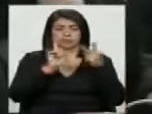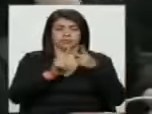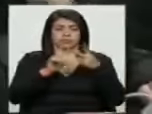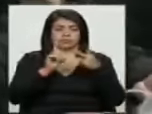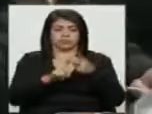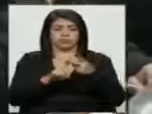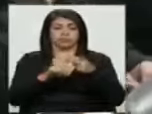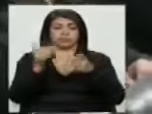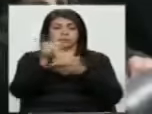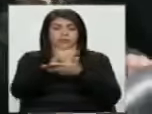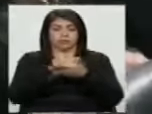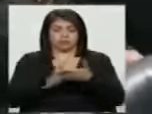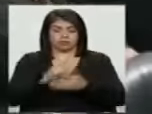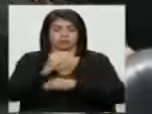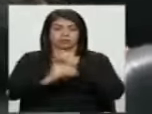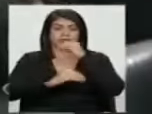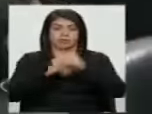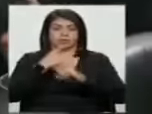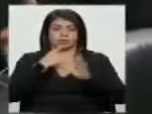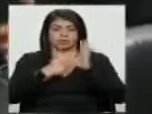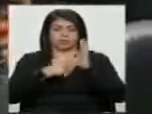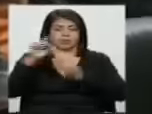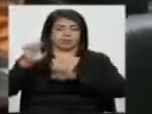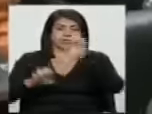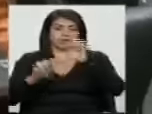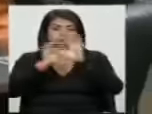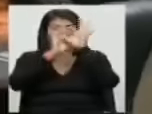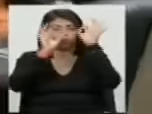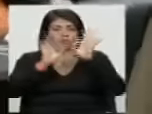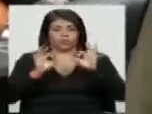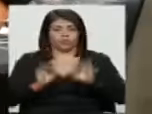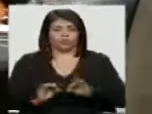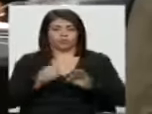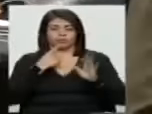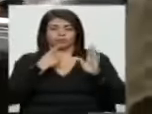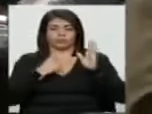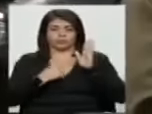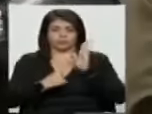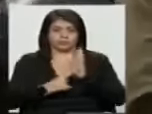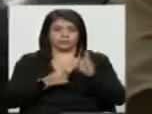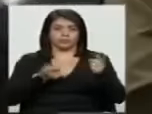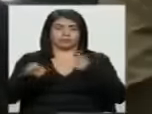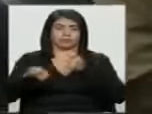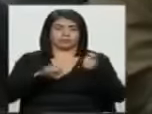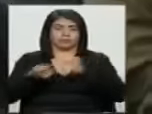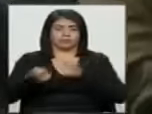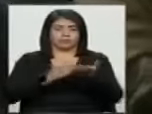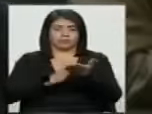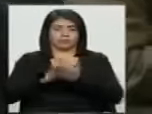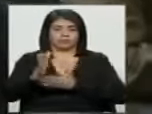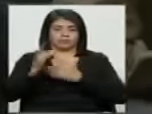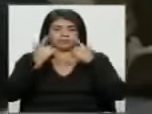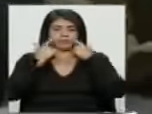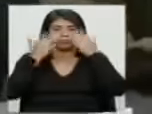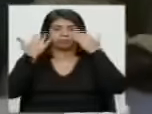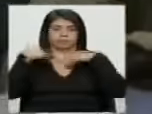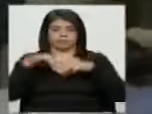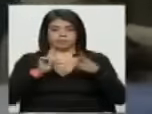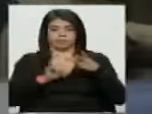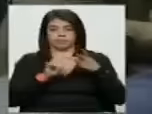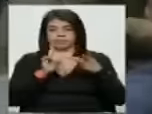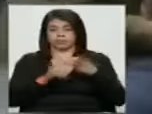2. Diseñar, implementar y evaluar los mecanismos de aplicación, control y seguimiento.